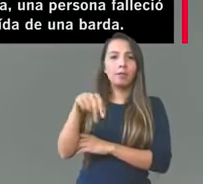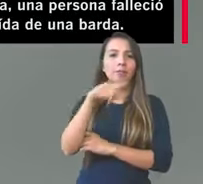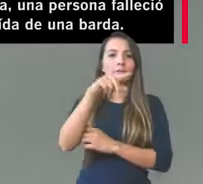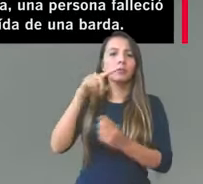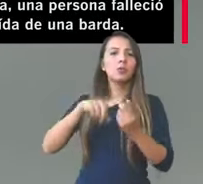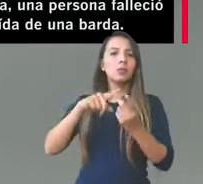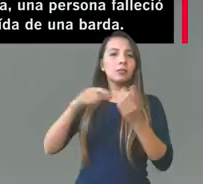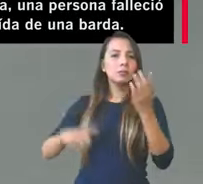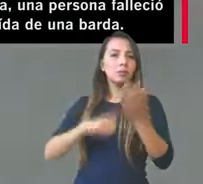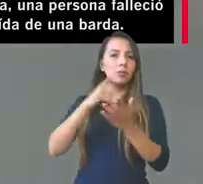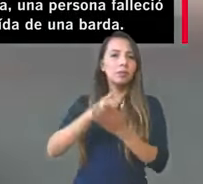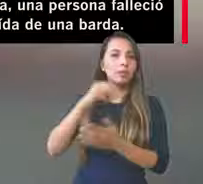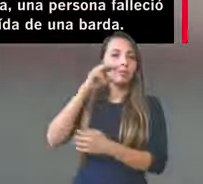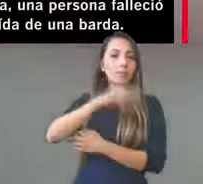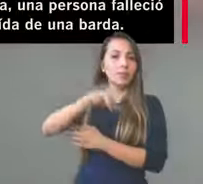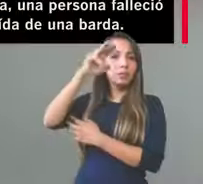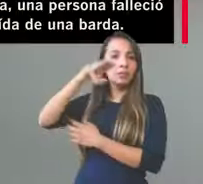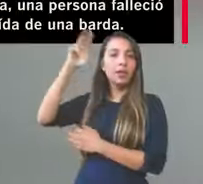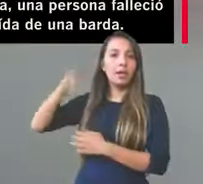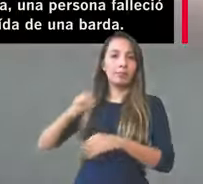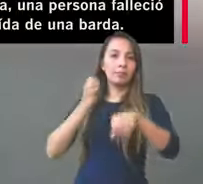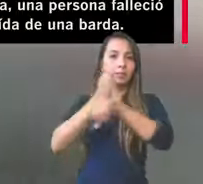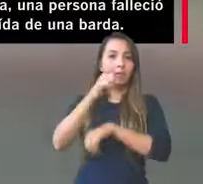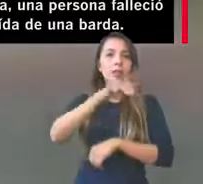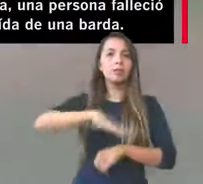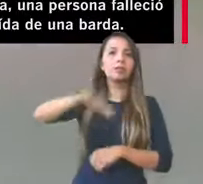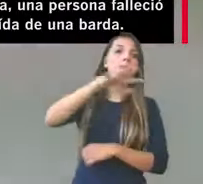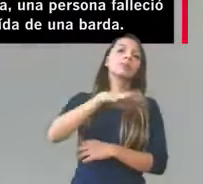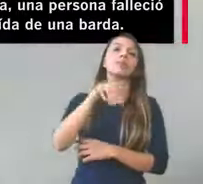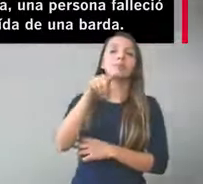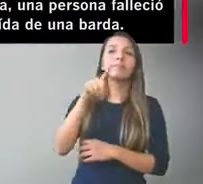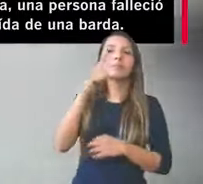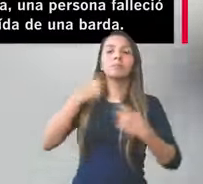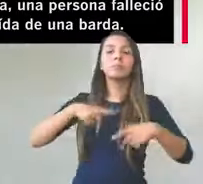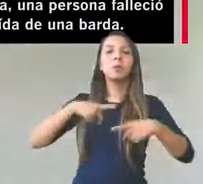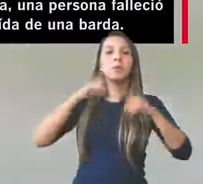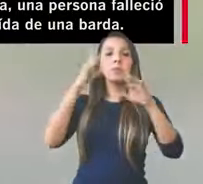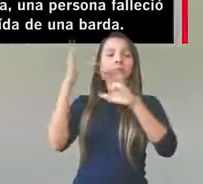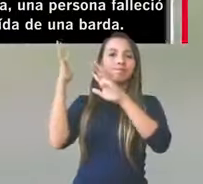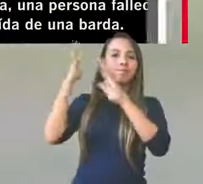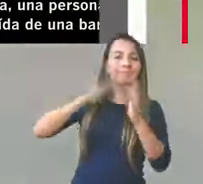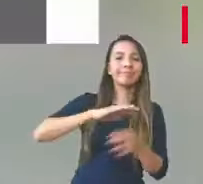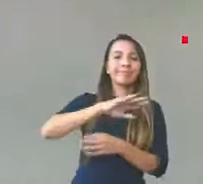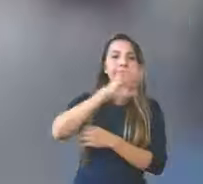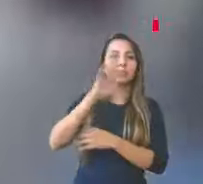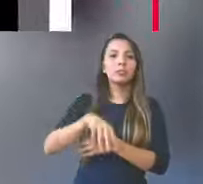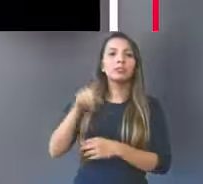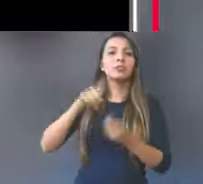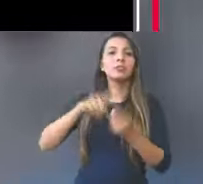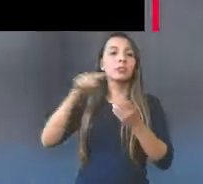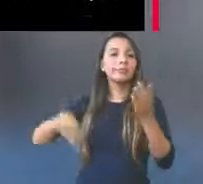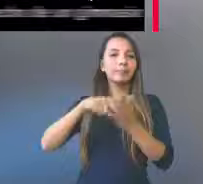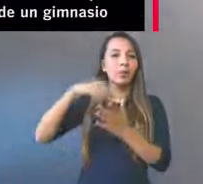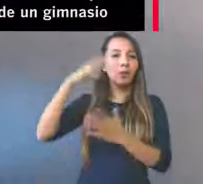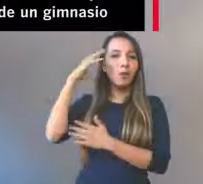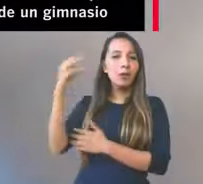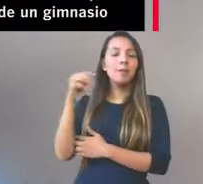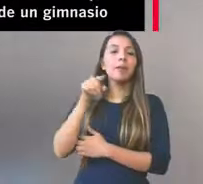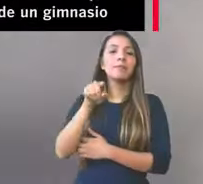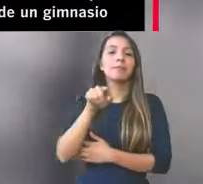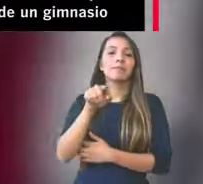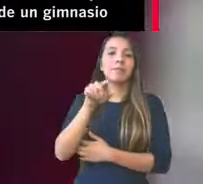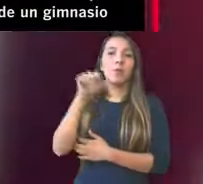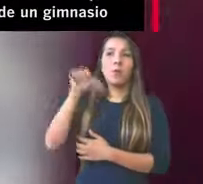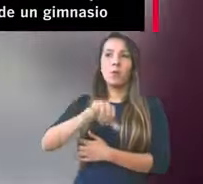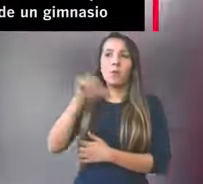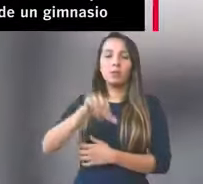pues esto es lo que se vivió en Colima. Una persona falleció por la caída de una barda, fue en Colima, exactamente. Y esto fue el día de